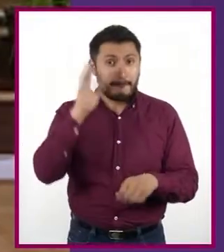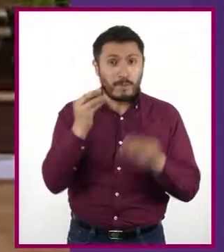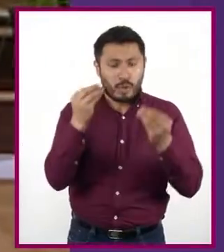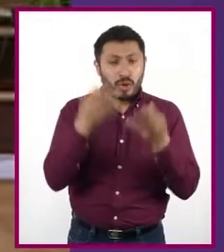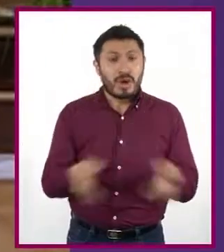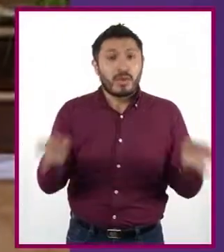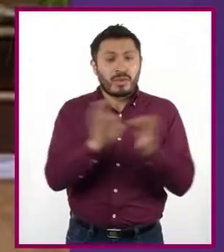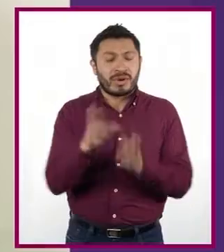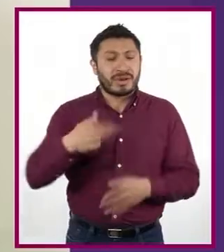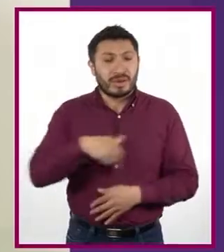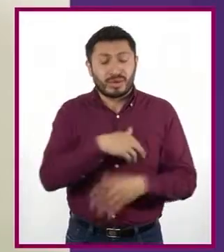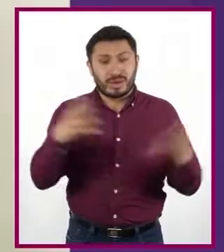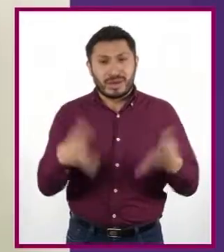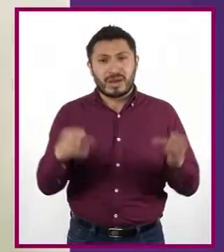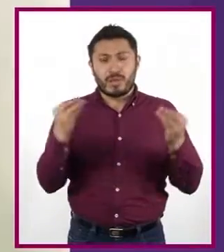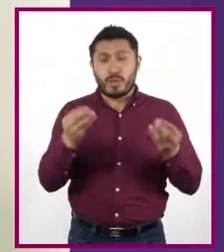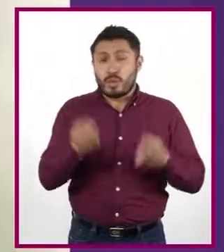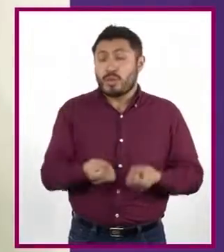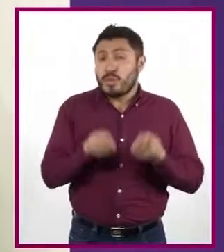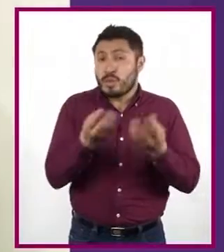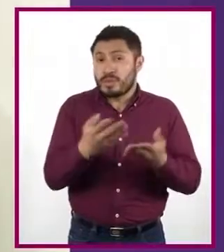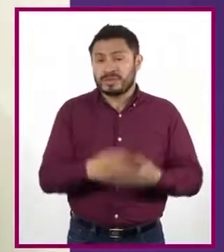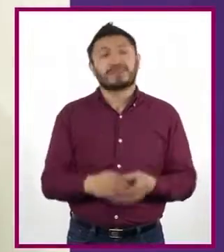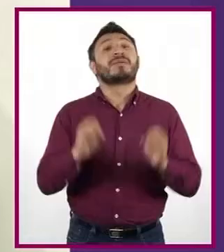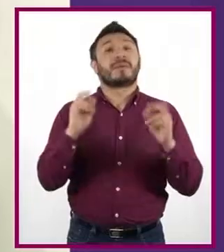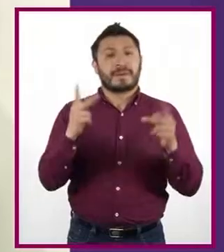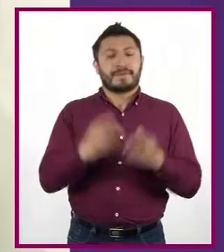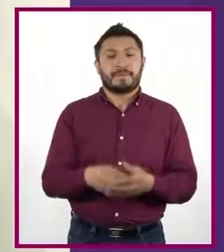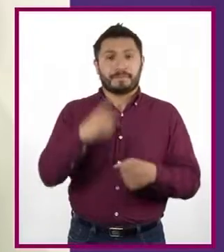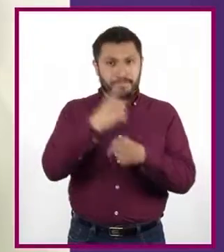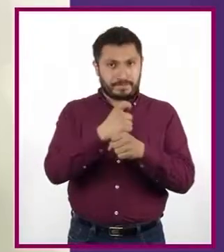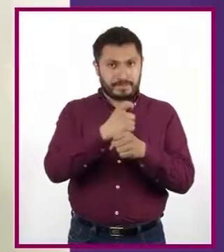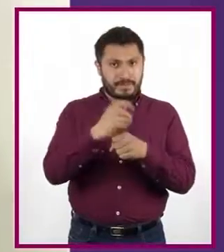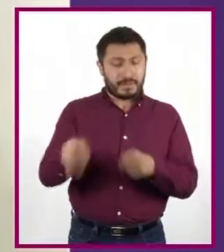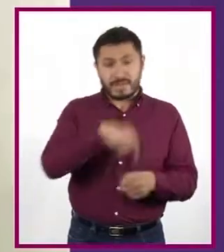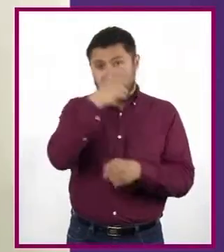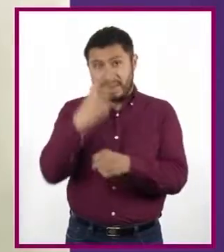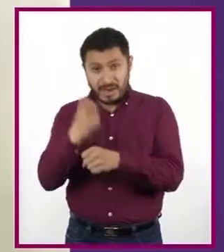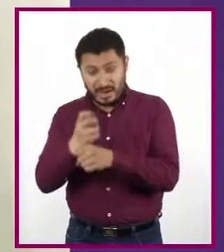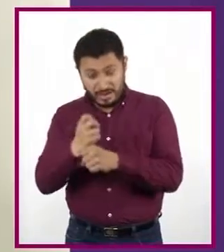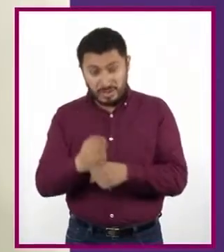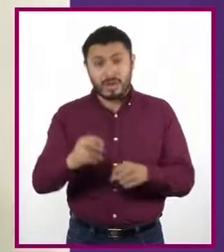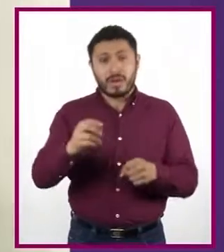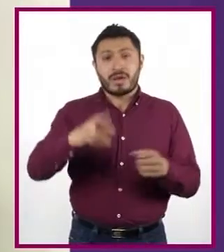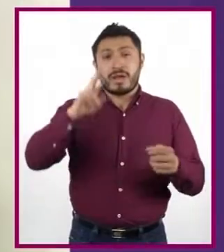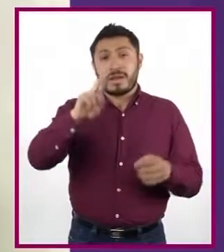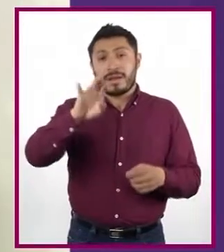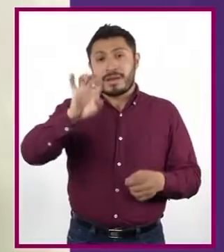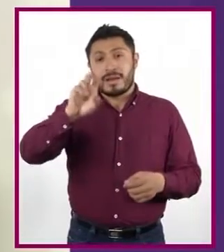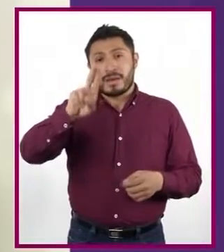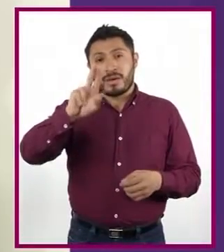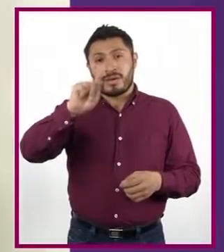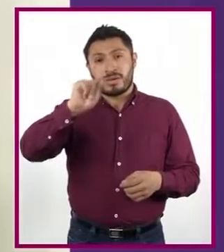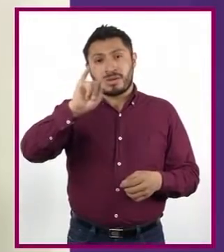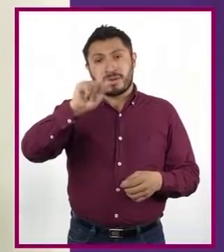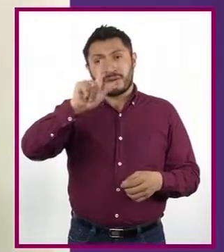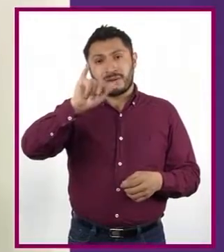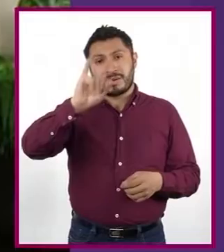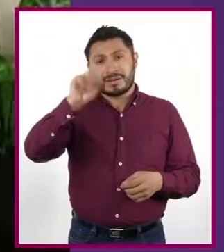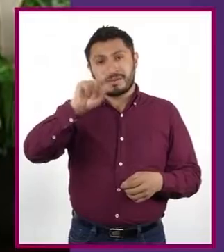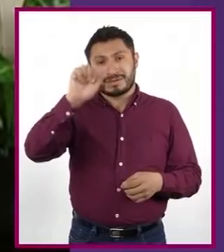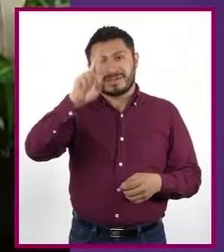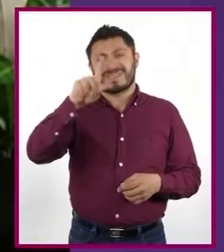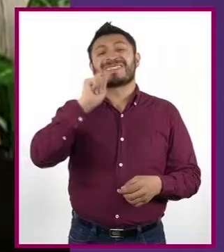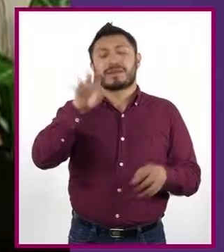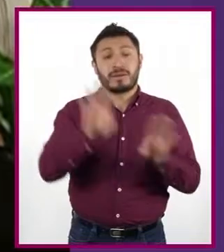importante. Estamos haciendo un gran aporte. Okay. En segundo lugar, estamos hablando de reutilizar. Reutilizar significa que le das una segunda